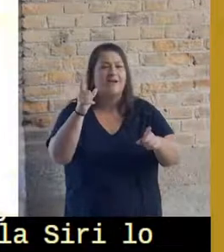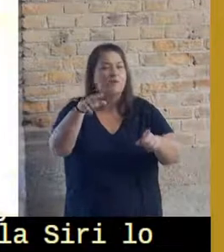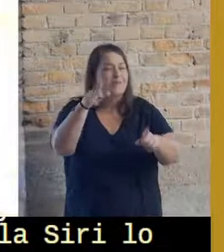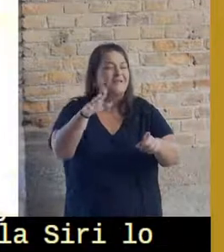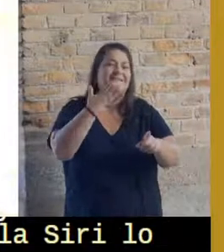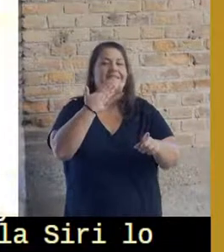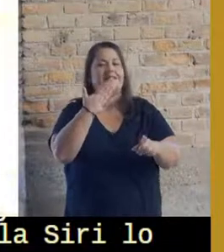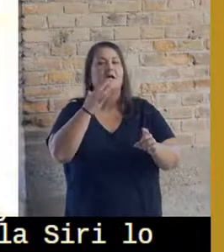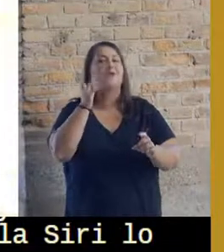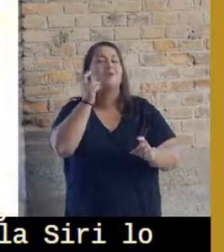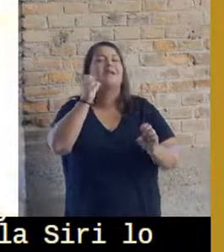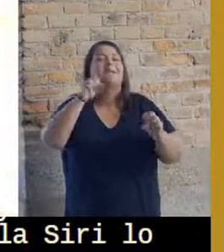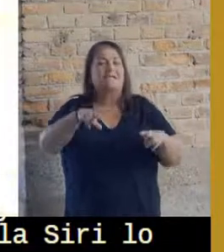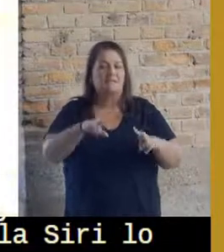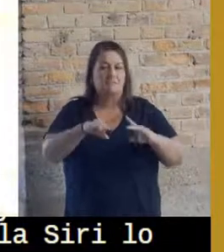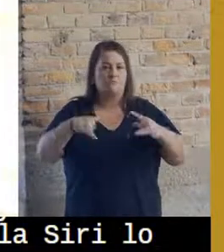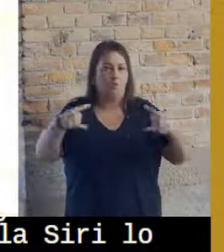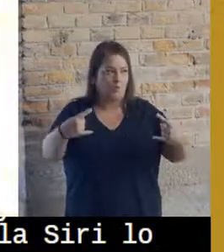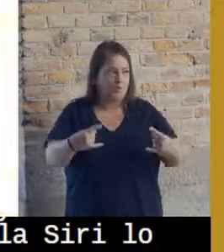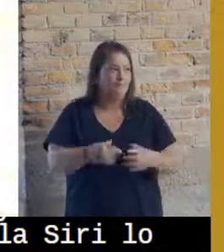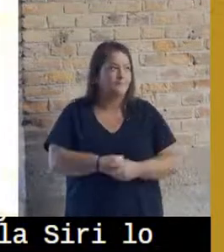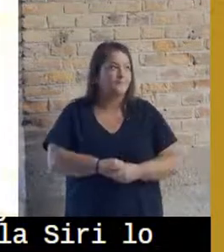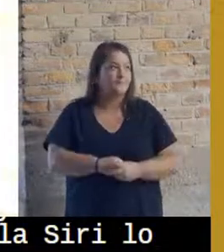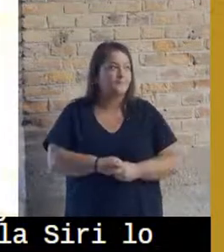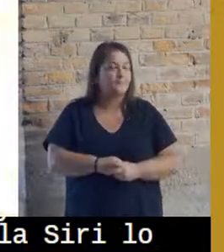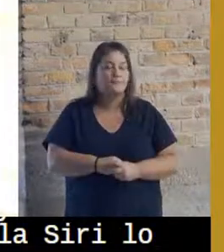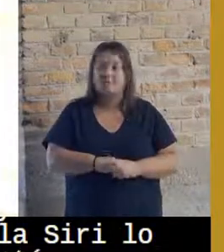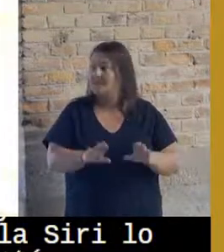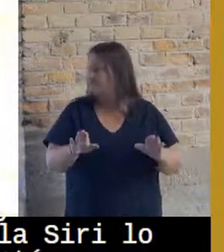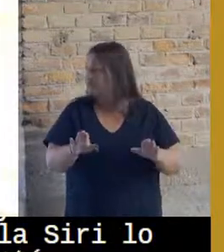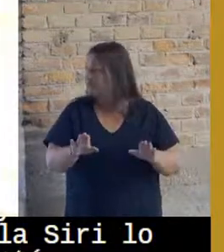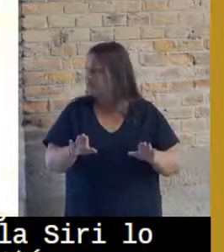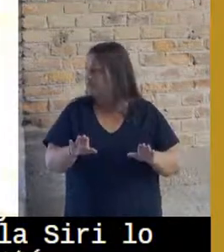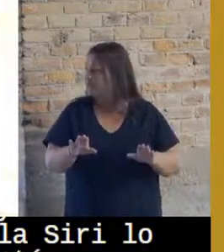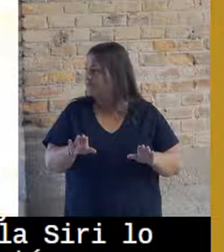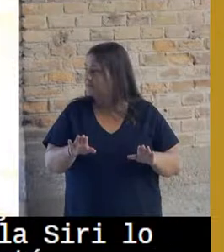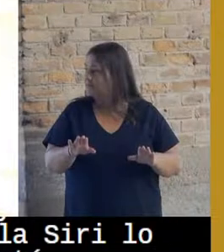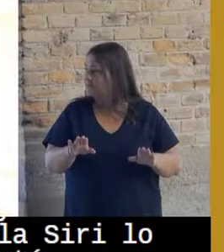escucharía Vale entonces qué Ya